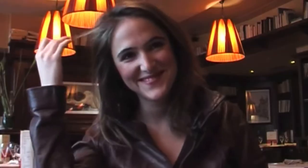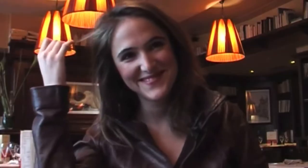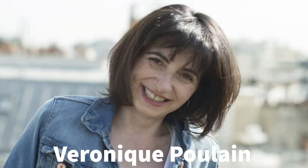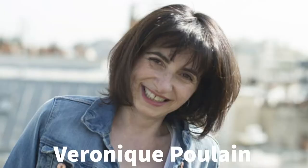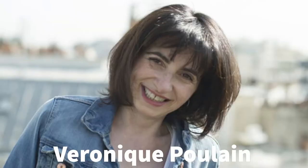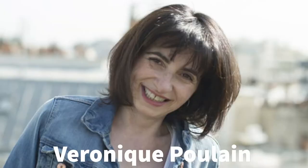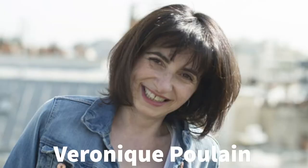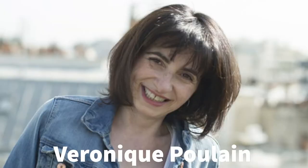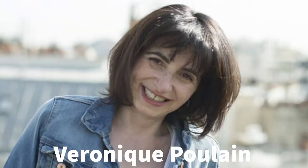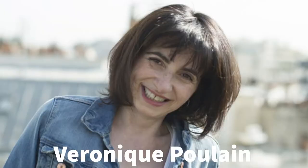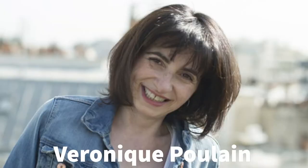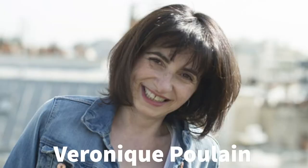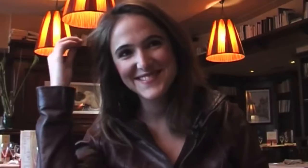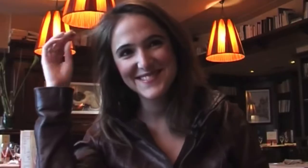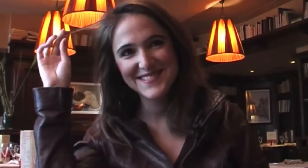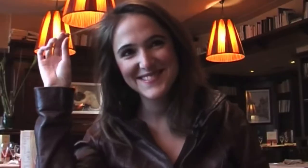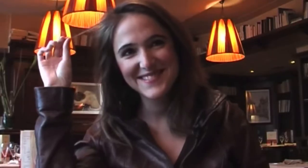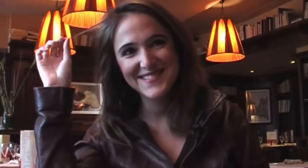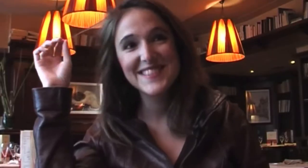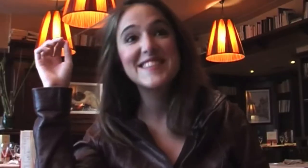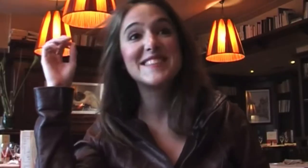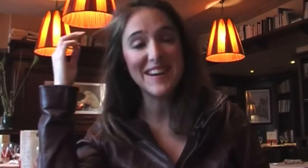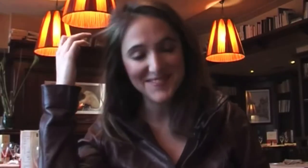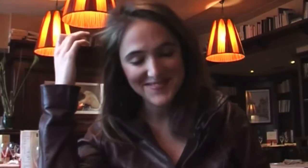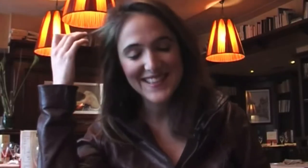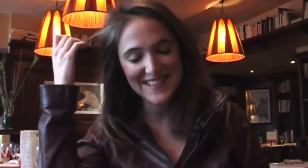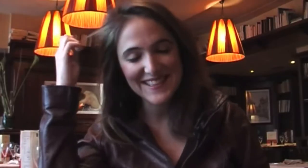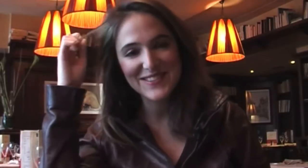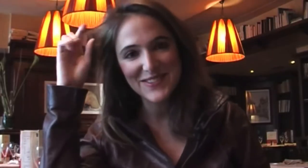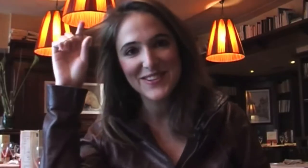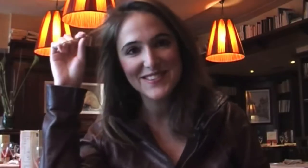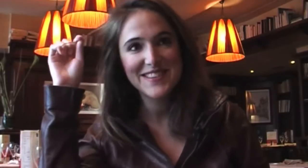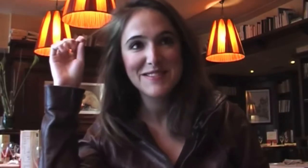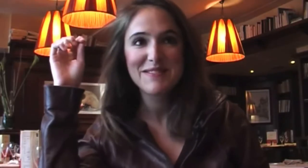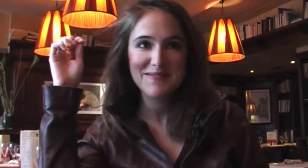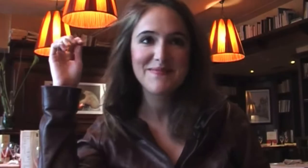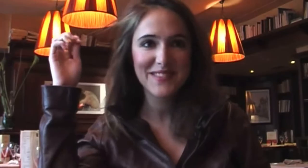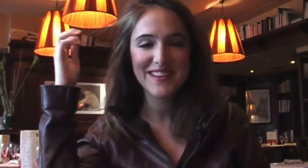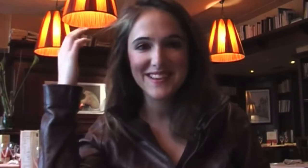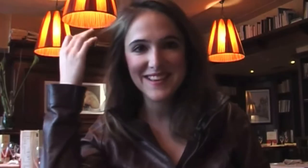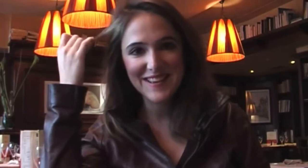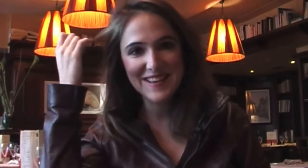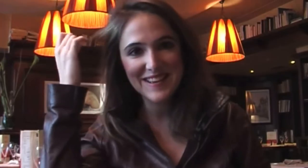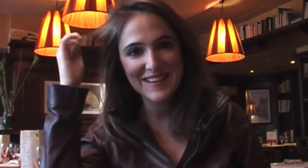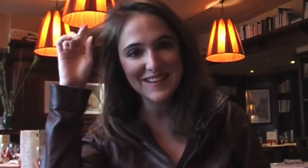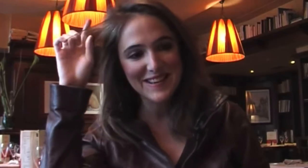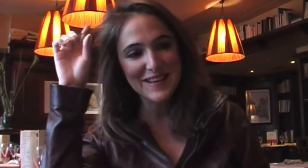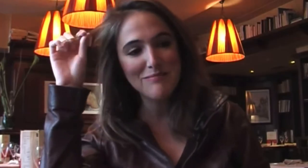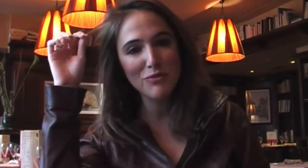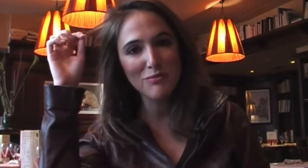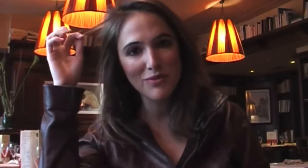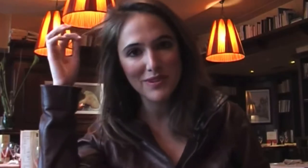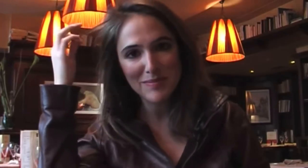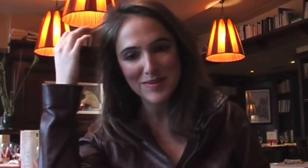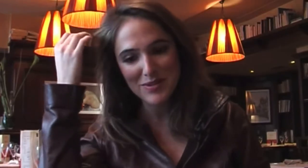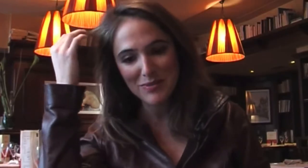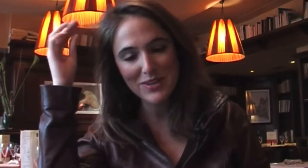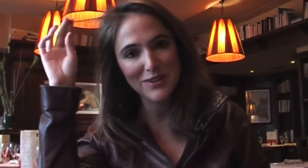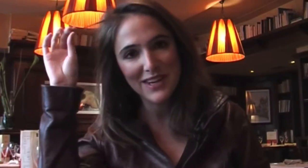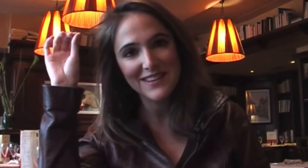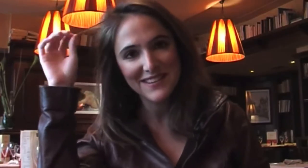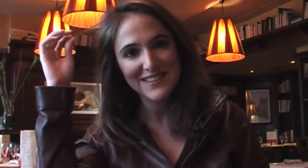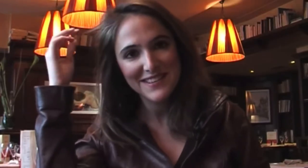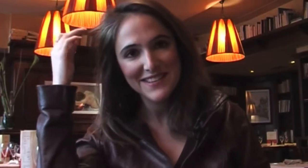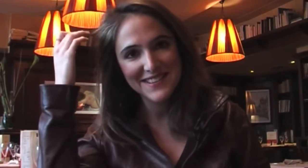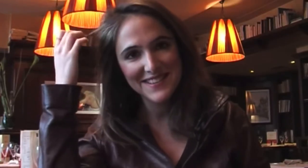padre, Véronique Poulain. Véronique es hija de padres sordos y contó que cuando buscaba ser actriz, sus padres empezaron a montar un teatro para